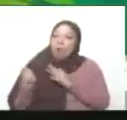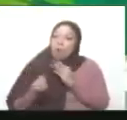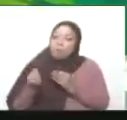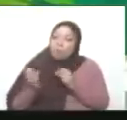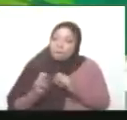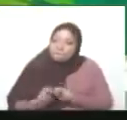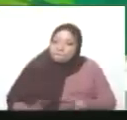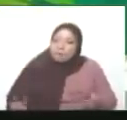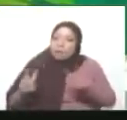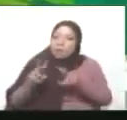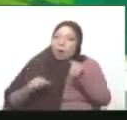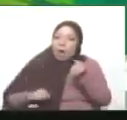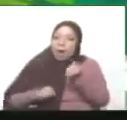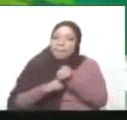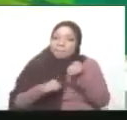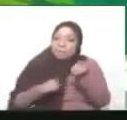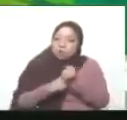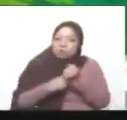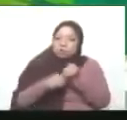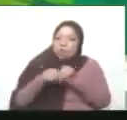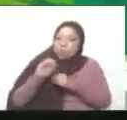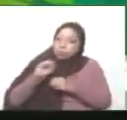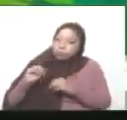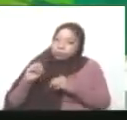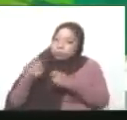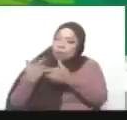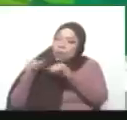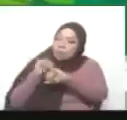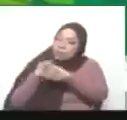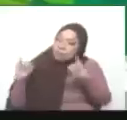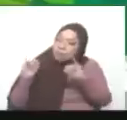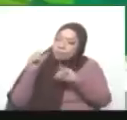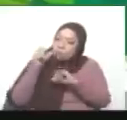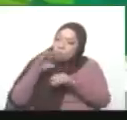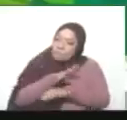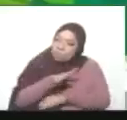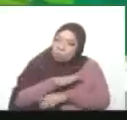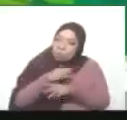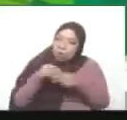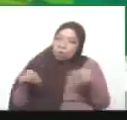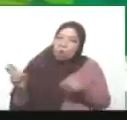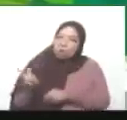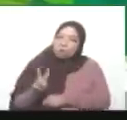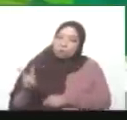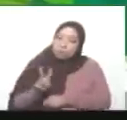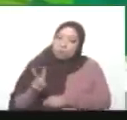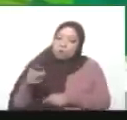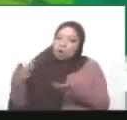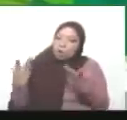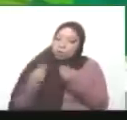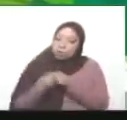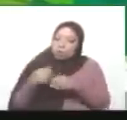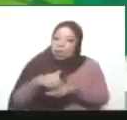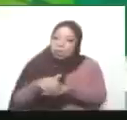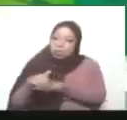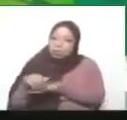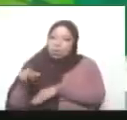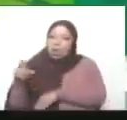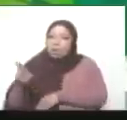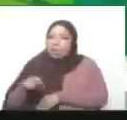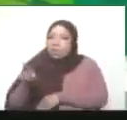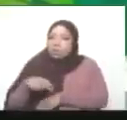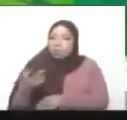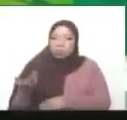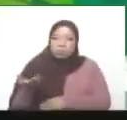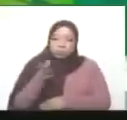apoyar o negar una reclamación de soberanía territorial de los territorios de Venezuela o la Guyana británica ningún